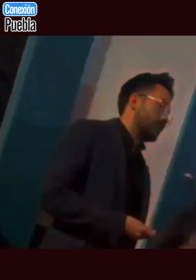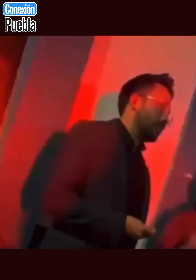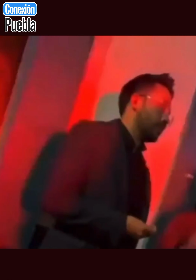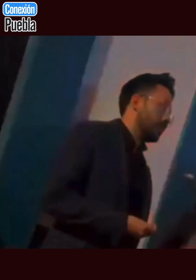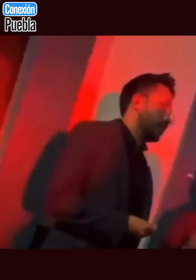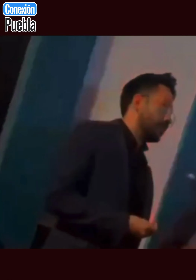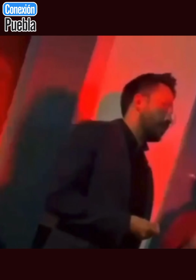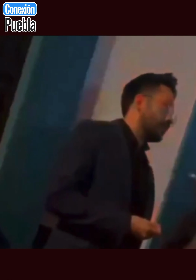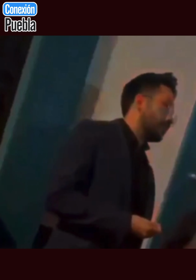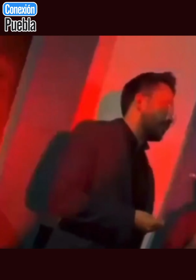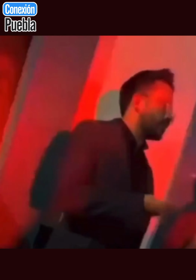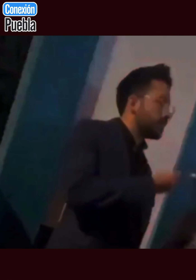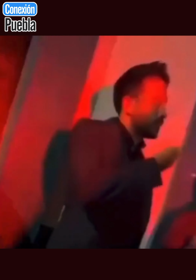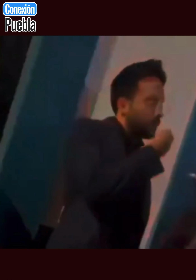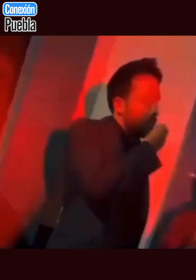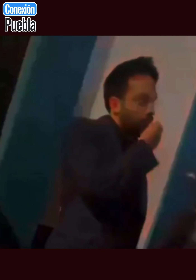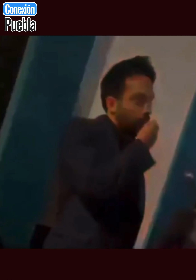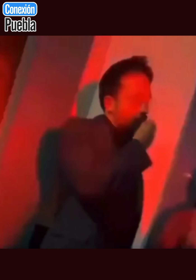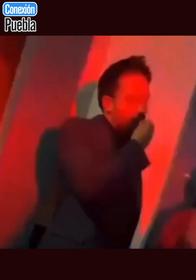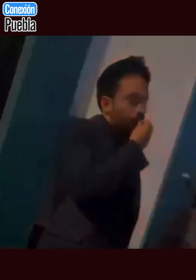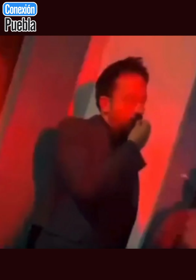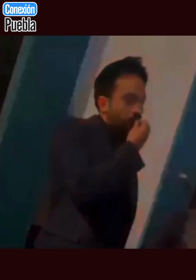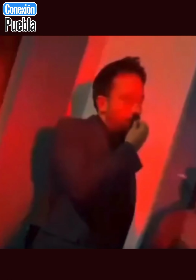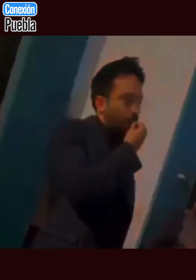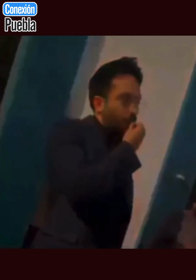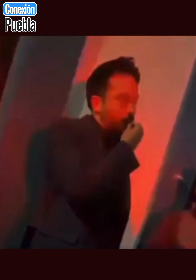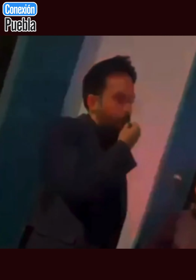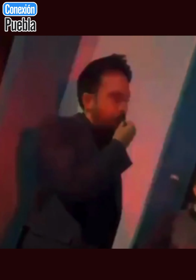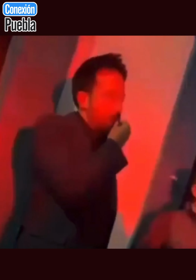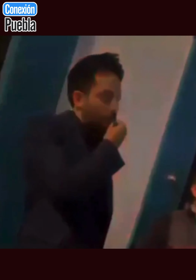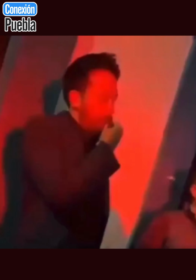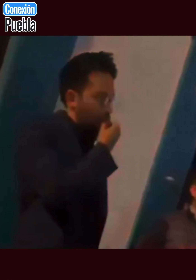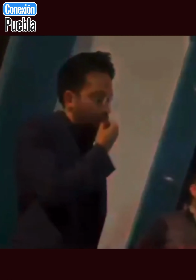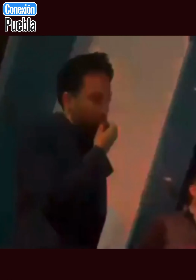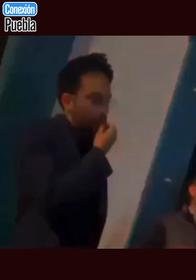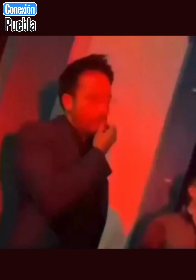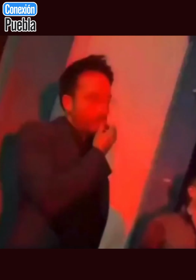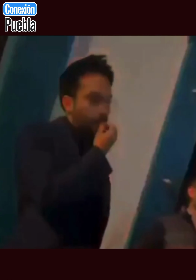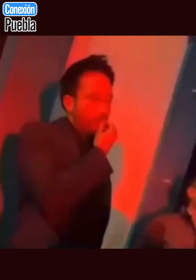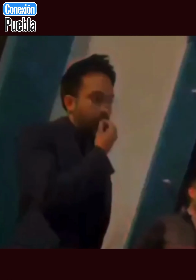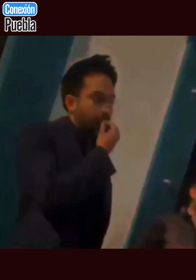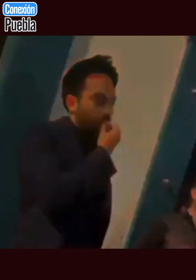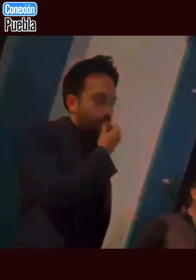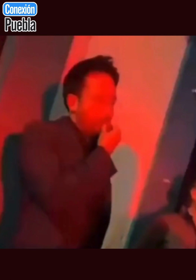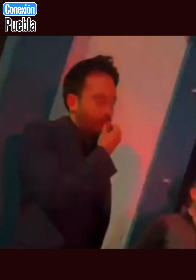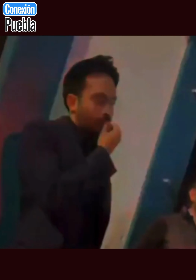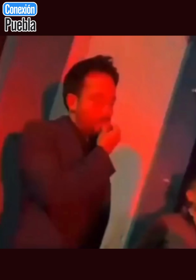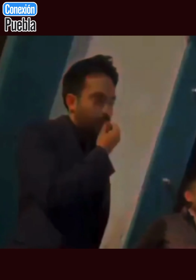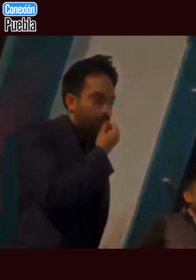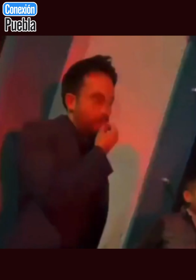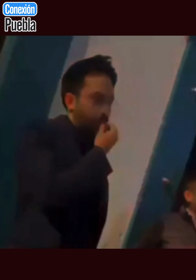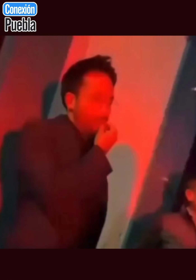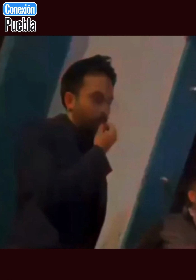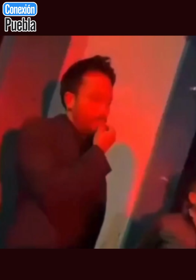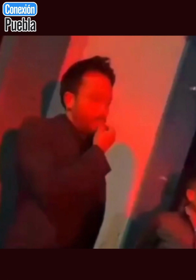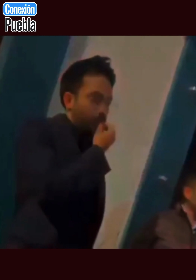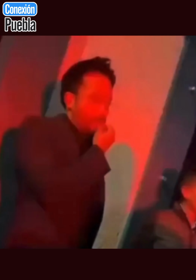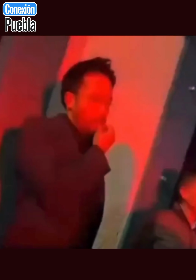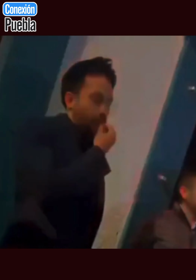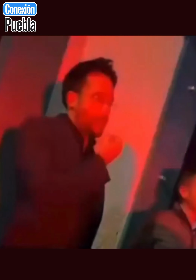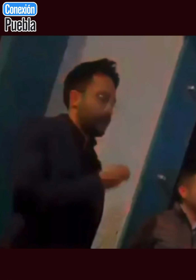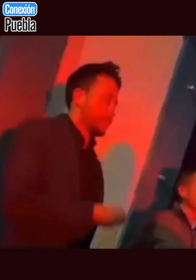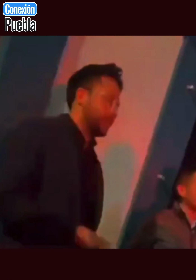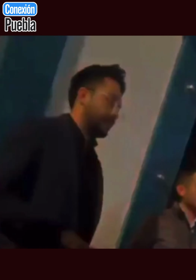el restaurante Ellos están aquí aquí Ellos están señalando un evento